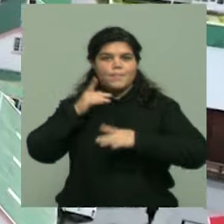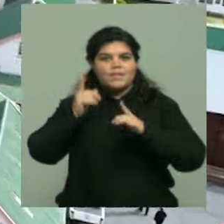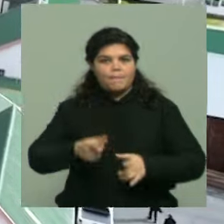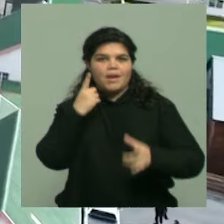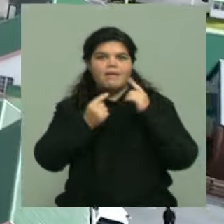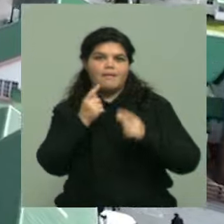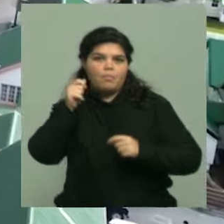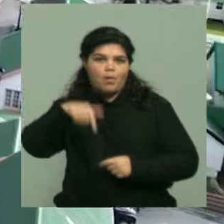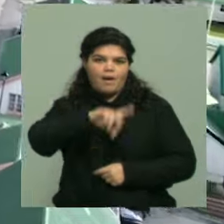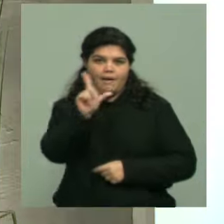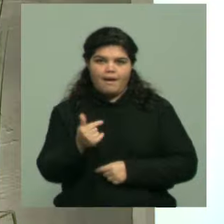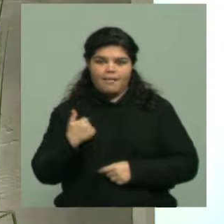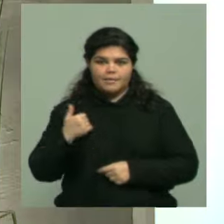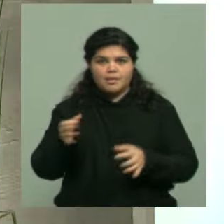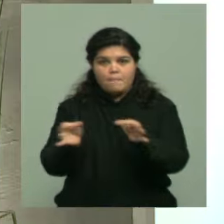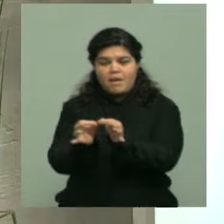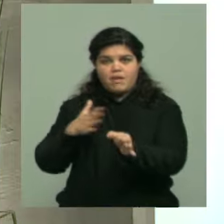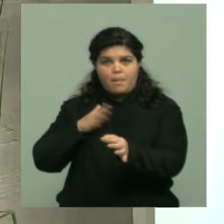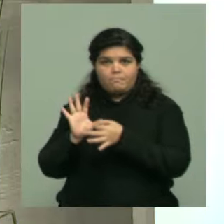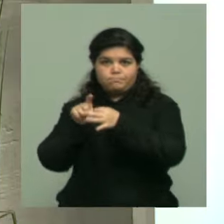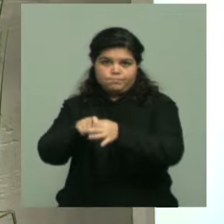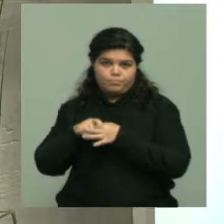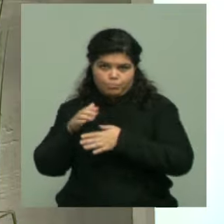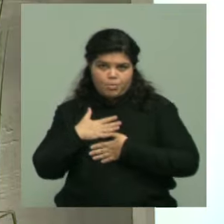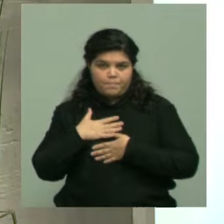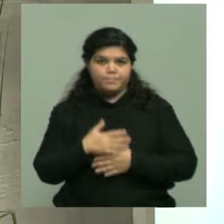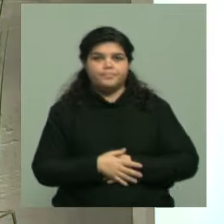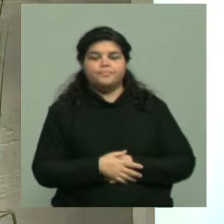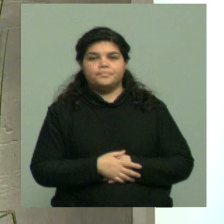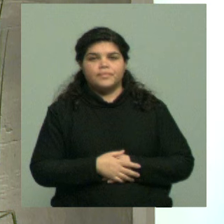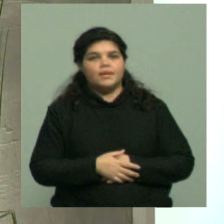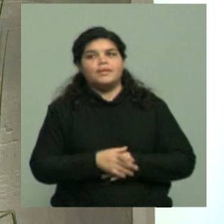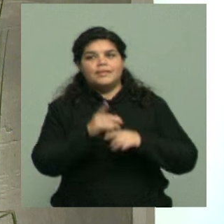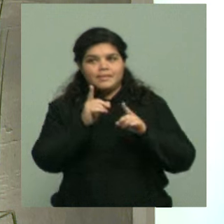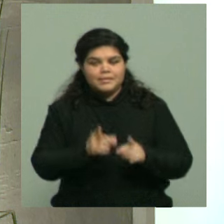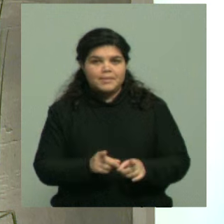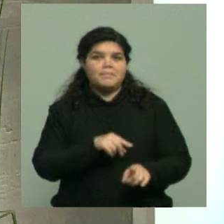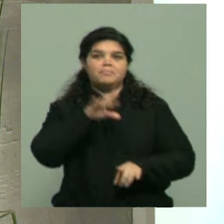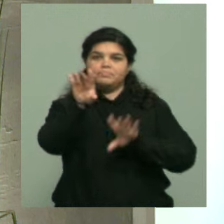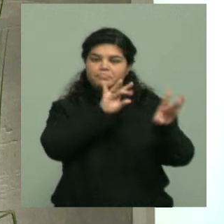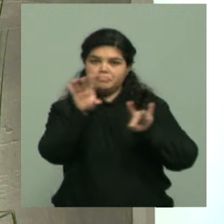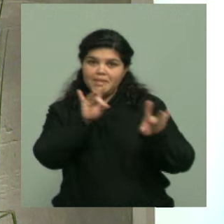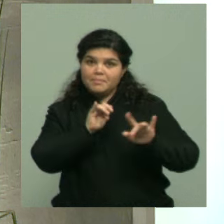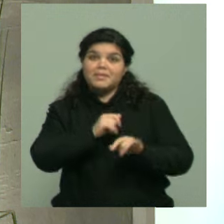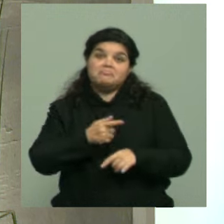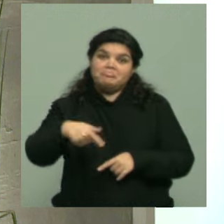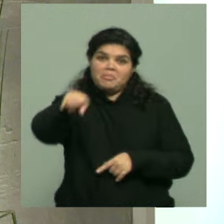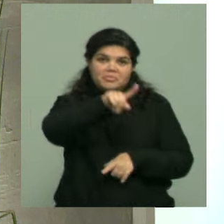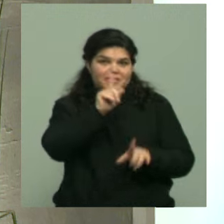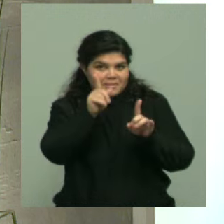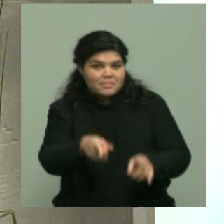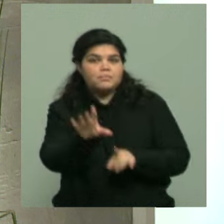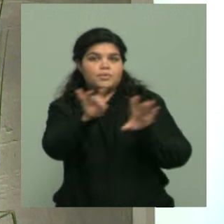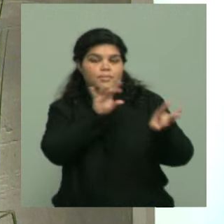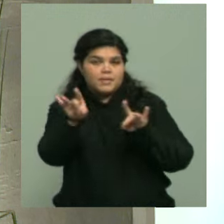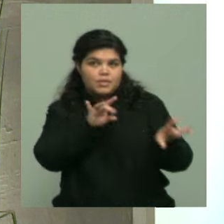nuestro país. Bueno, decíamos que íbamos a tener también invitaciones, hoy invitación para ustedes, porque siempre estamos